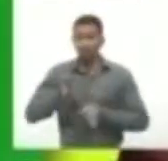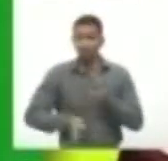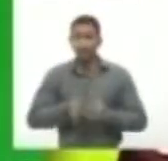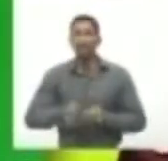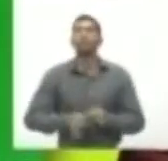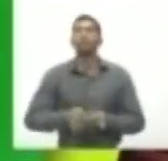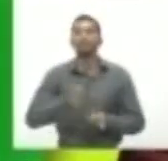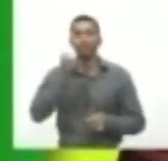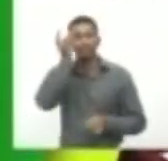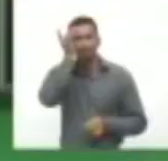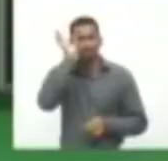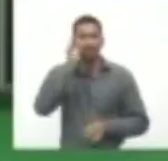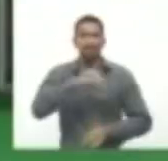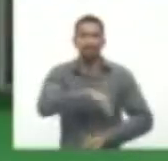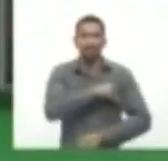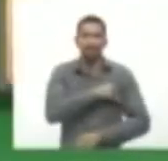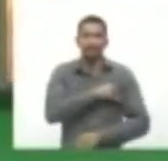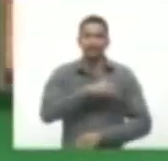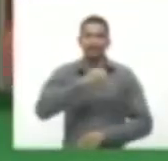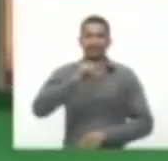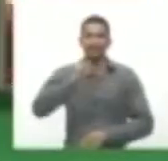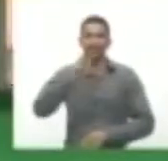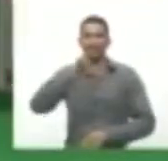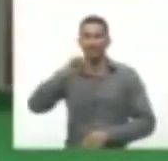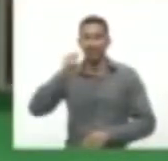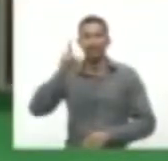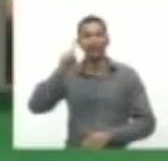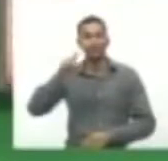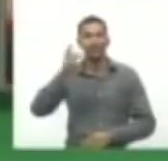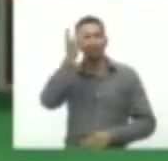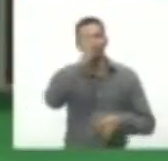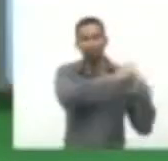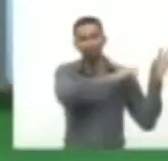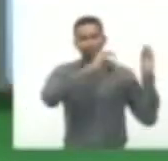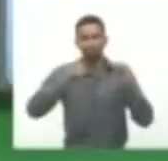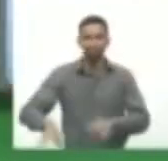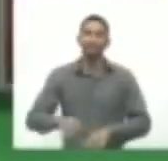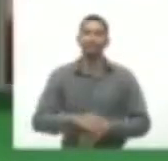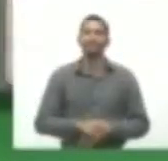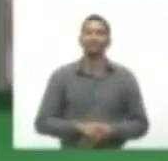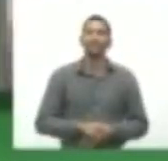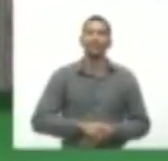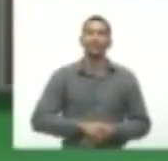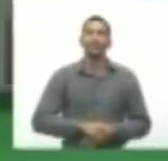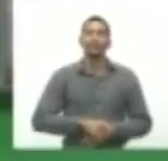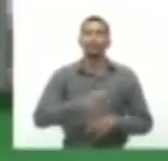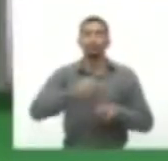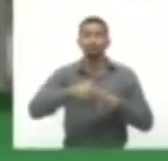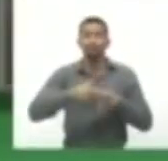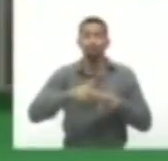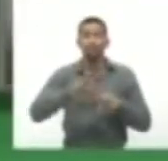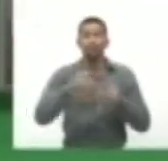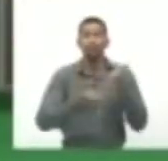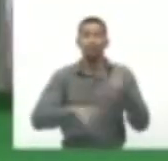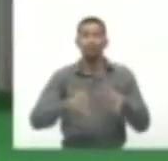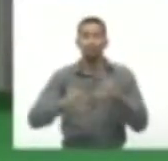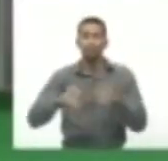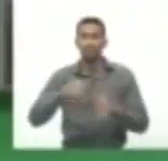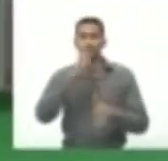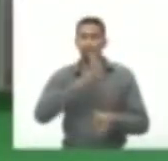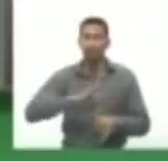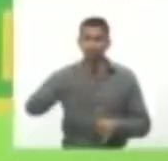extraditado. La Chechi Baena ha sido nombrada coordinadora de los Juegos Nacionales 2019. Les tengo la